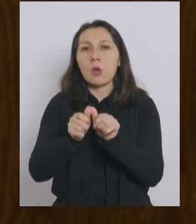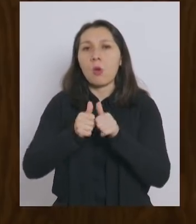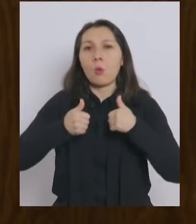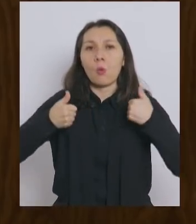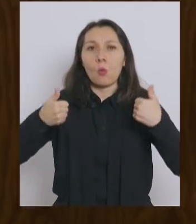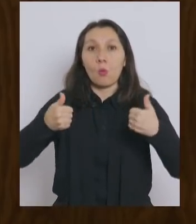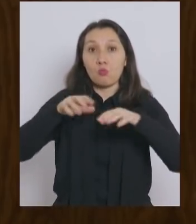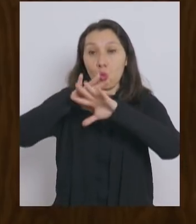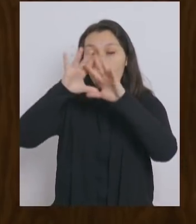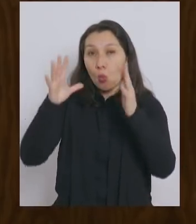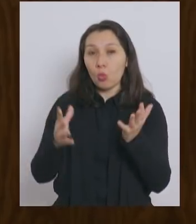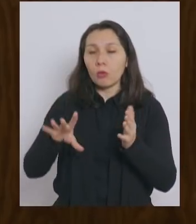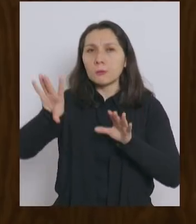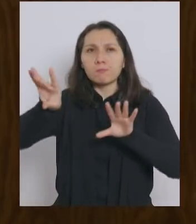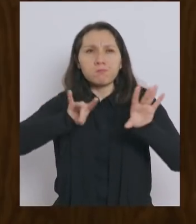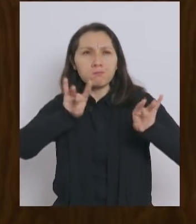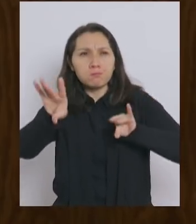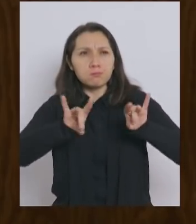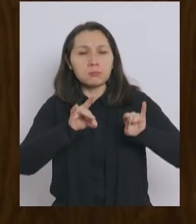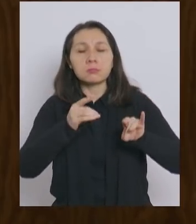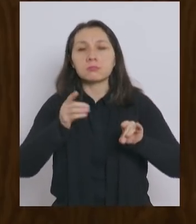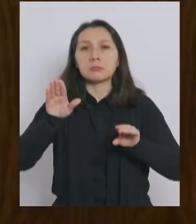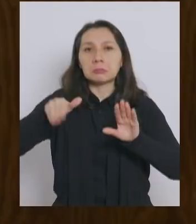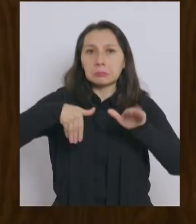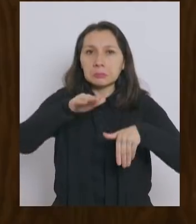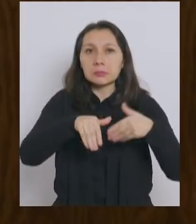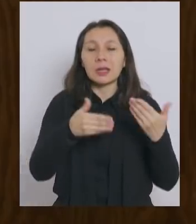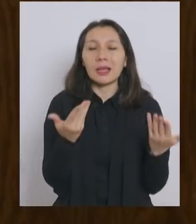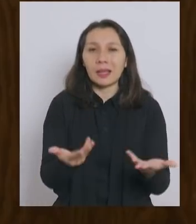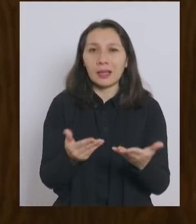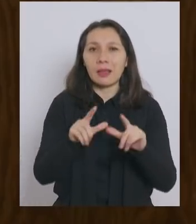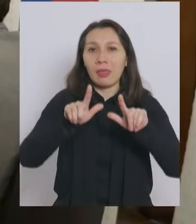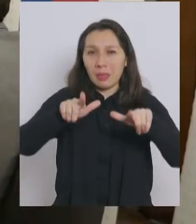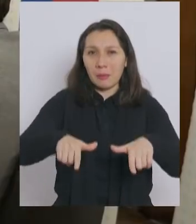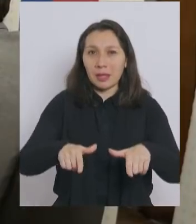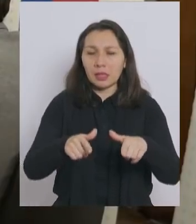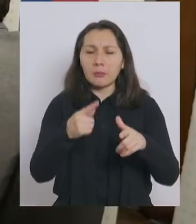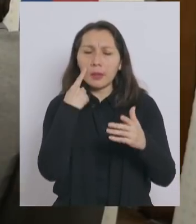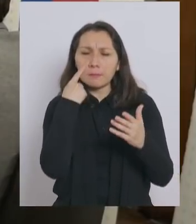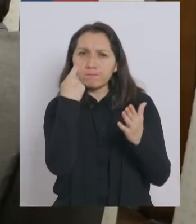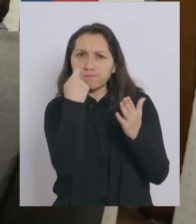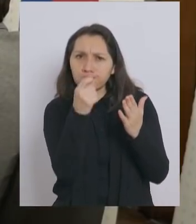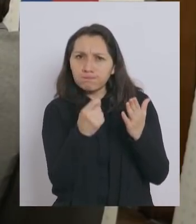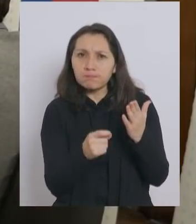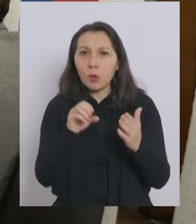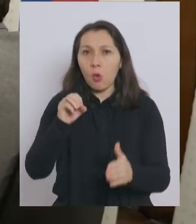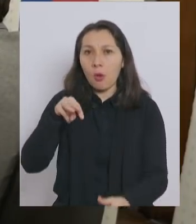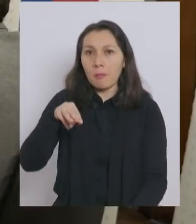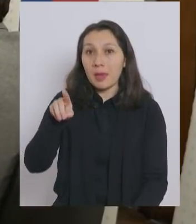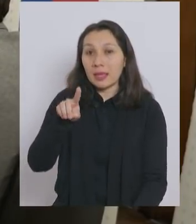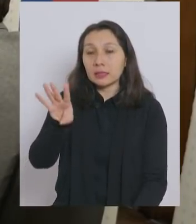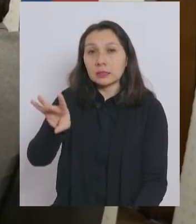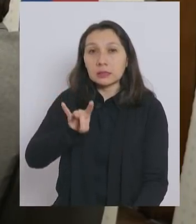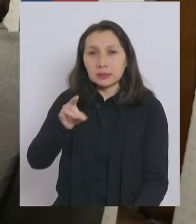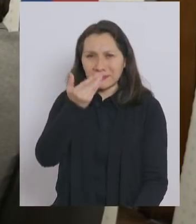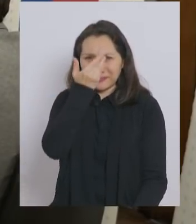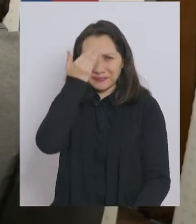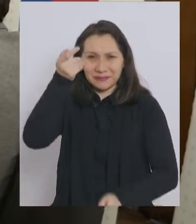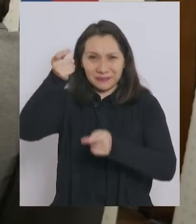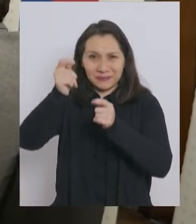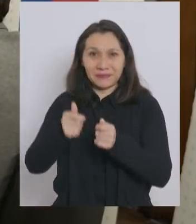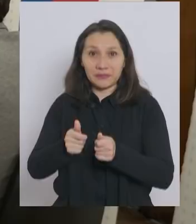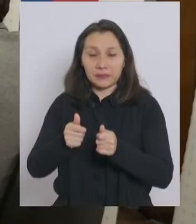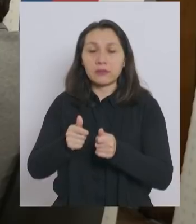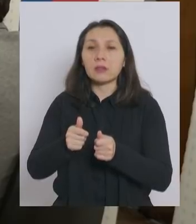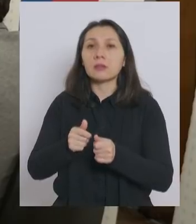autoridades del mundo. El Departamento de Regulación y Precalificación de OMS ha seleccionado a estos expertos que se